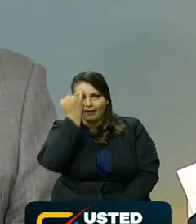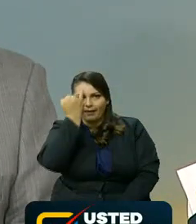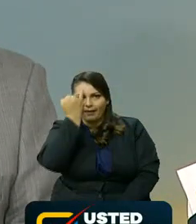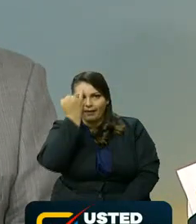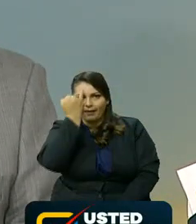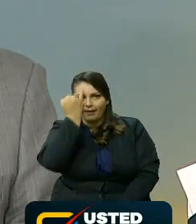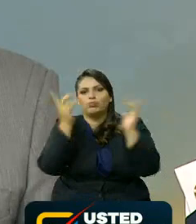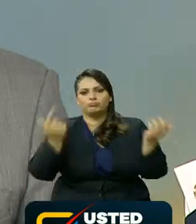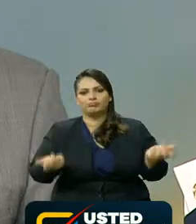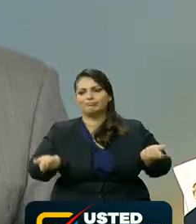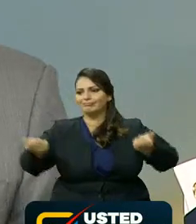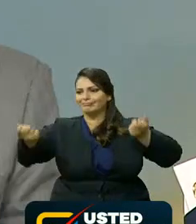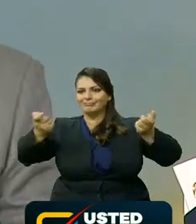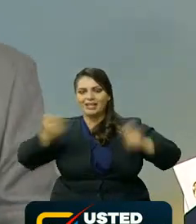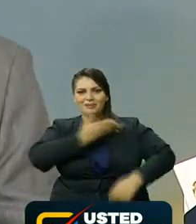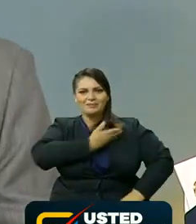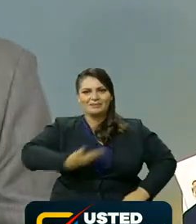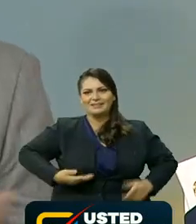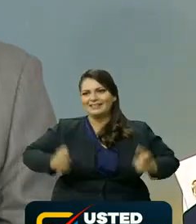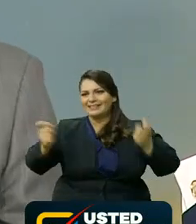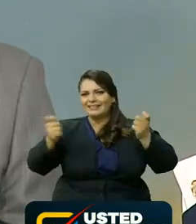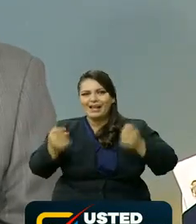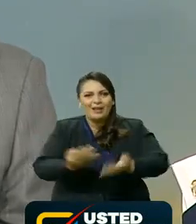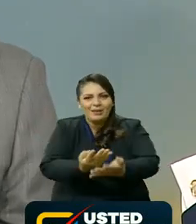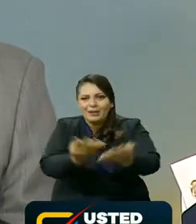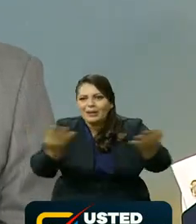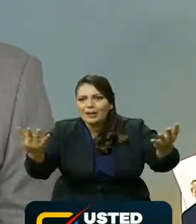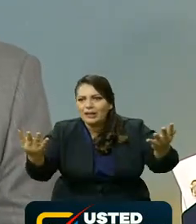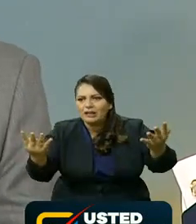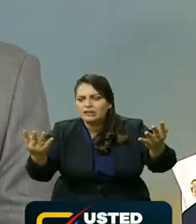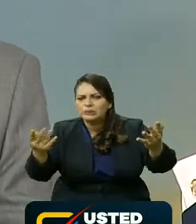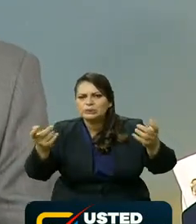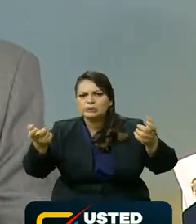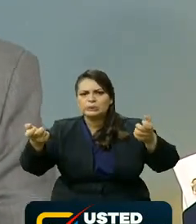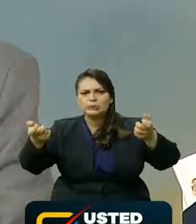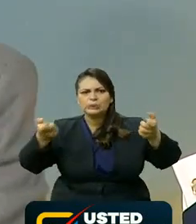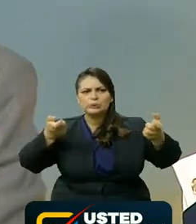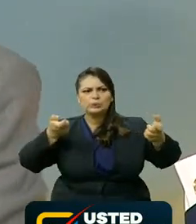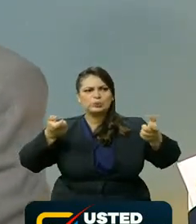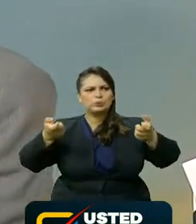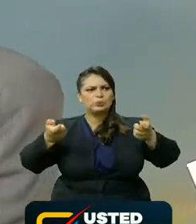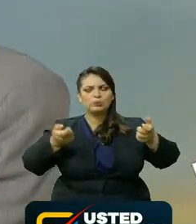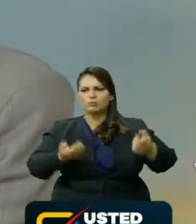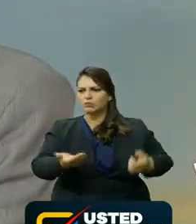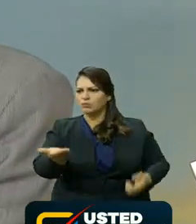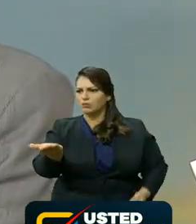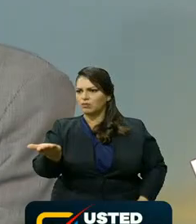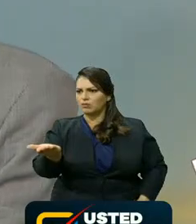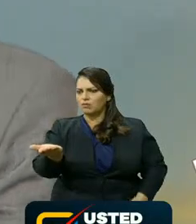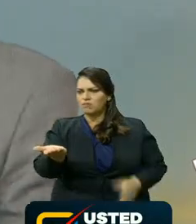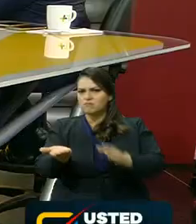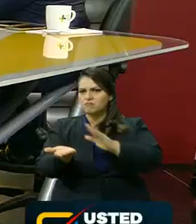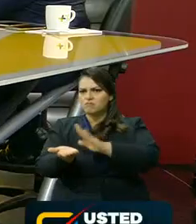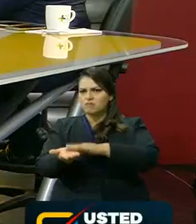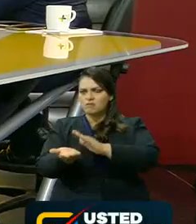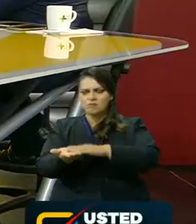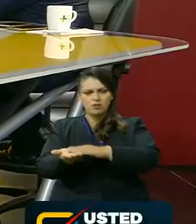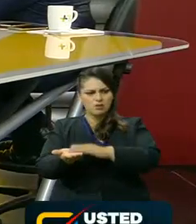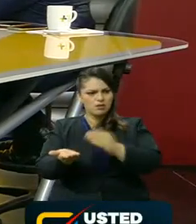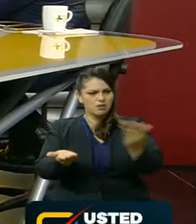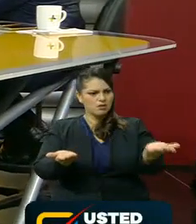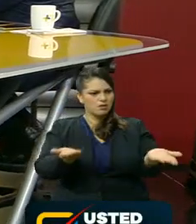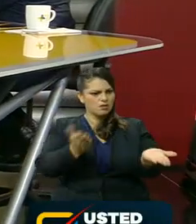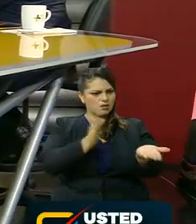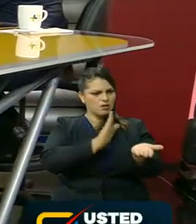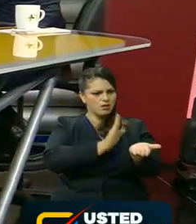que hay actualmente? Hiperpresidencialista. En una sola mano todo. Entonces no puede ser. Tiene